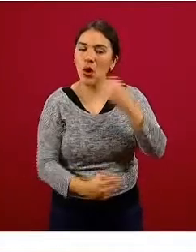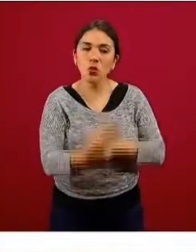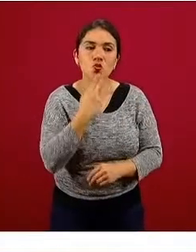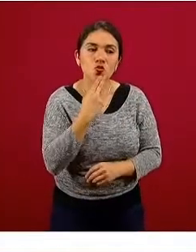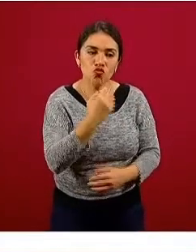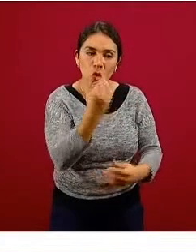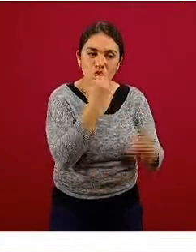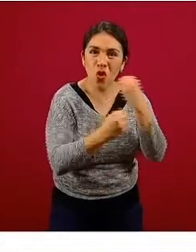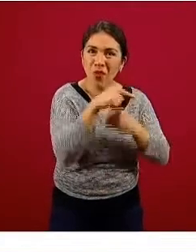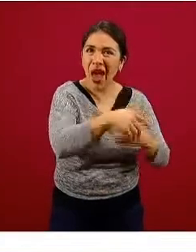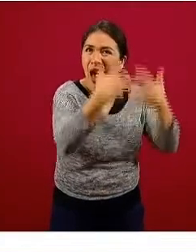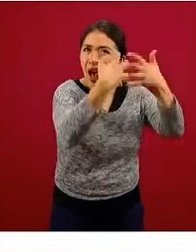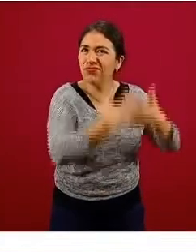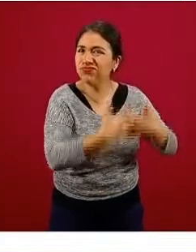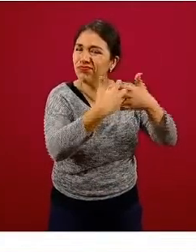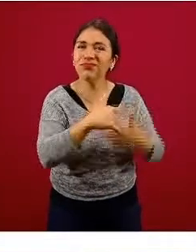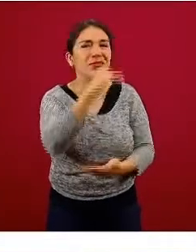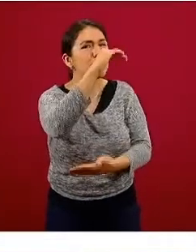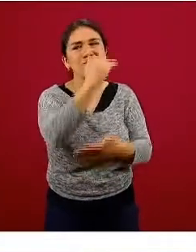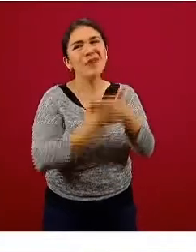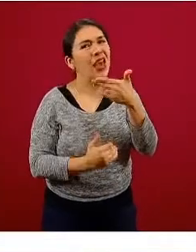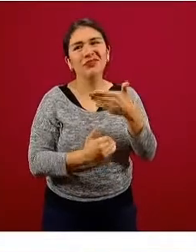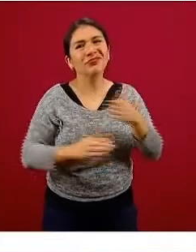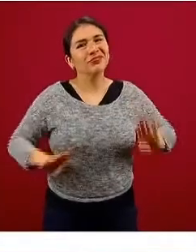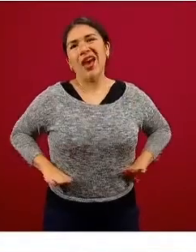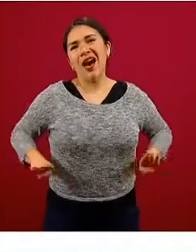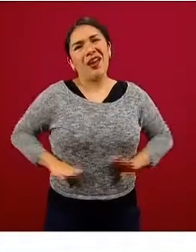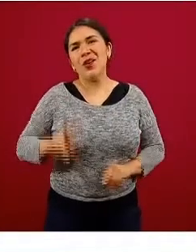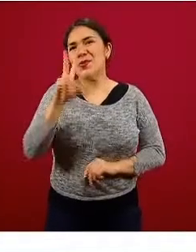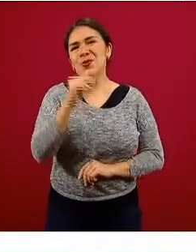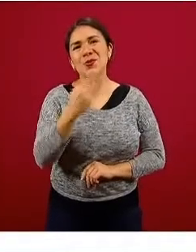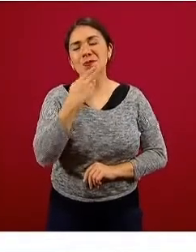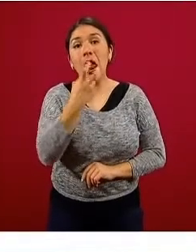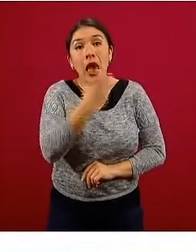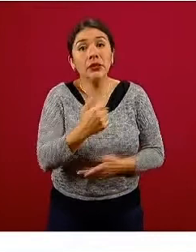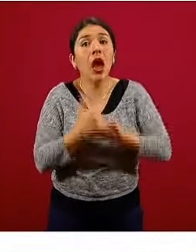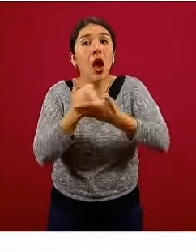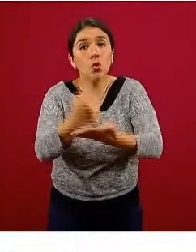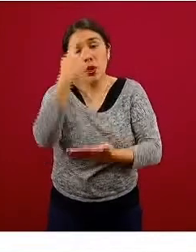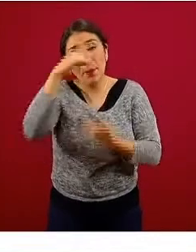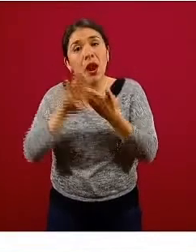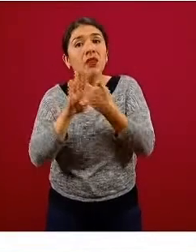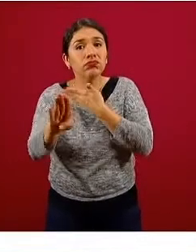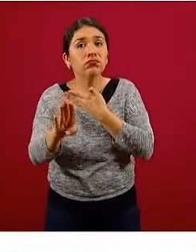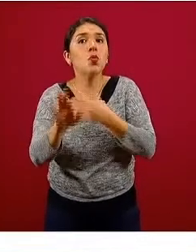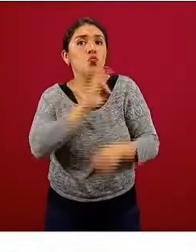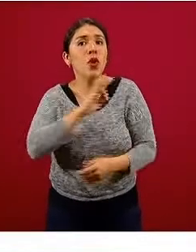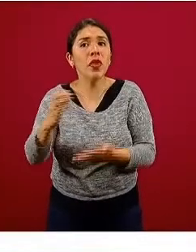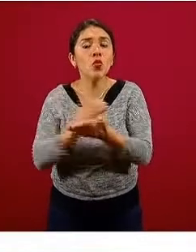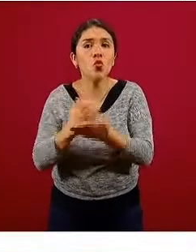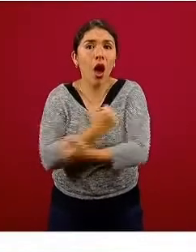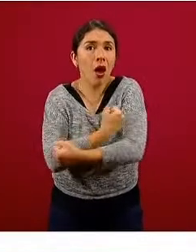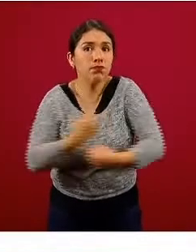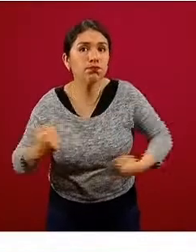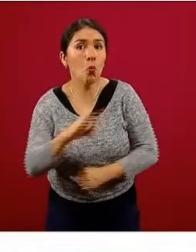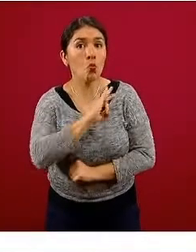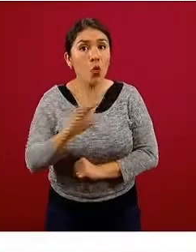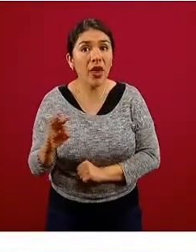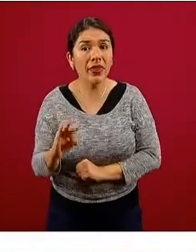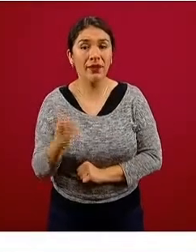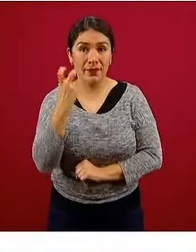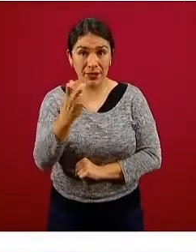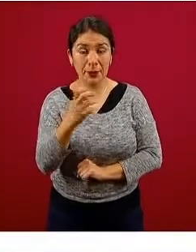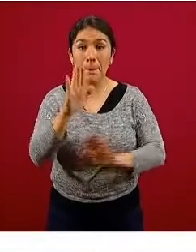de alimentos ultraprocesados como una estrategia efectiva para la prevención y tratamiento de obesidad.